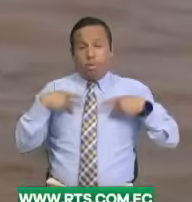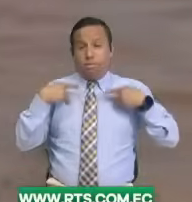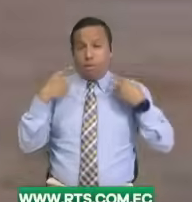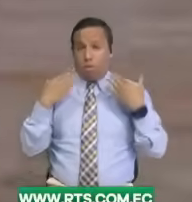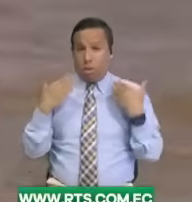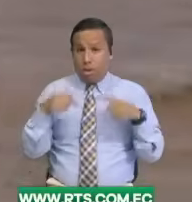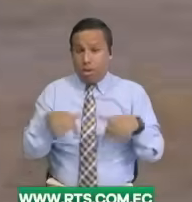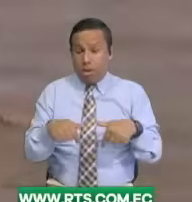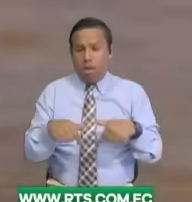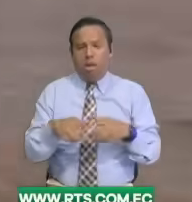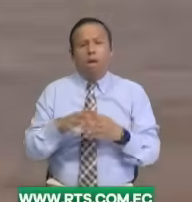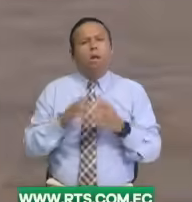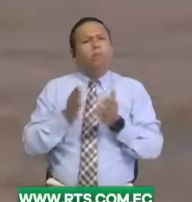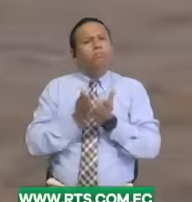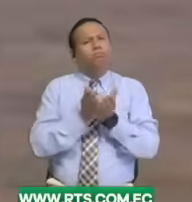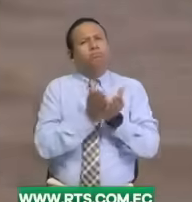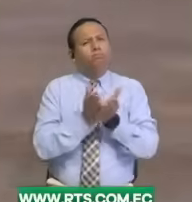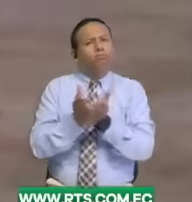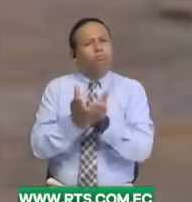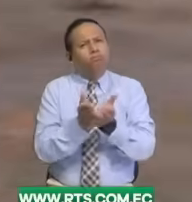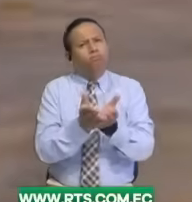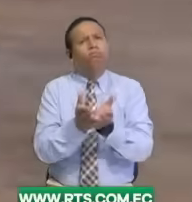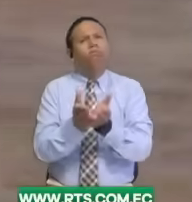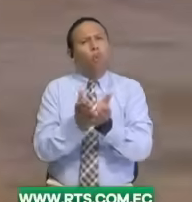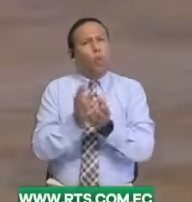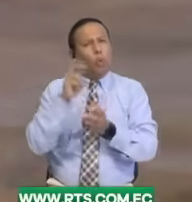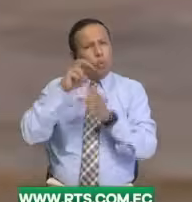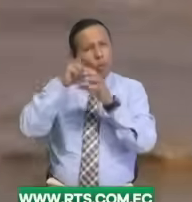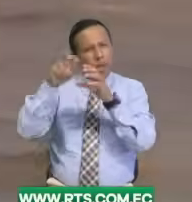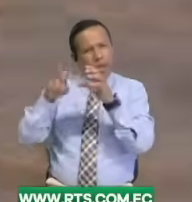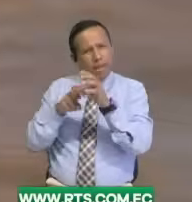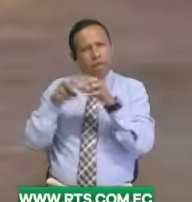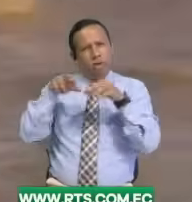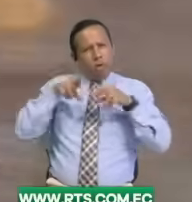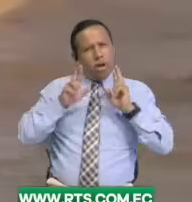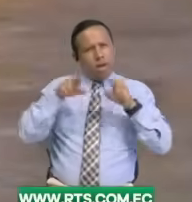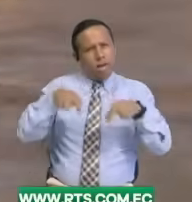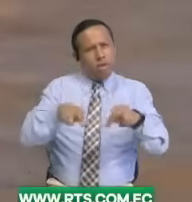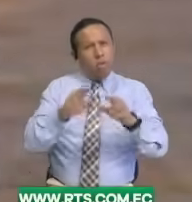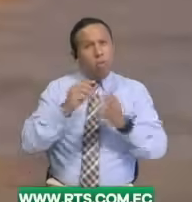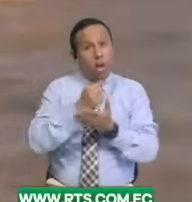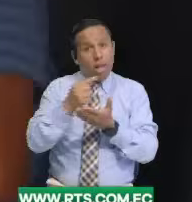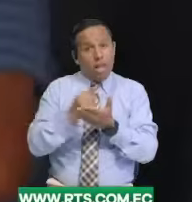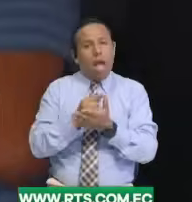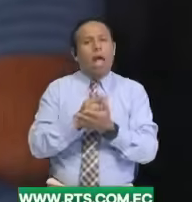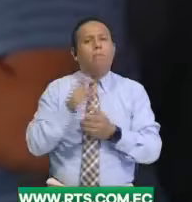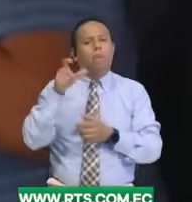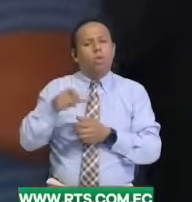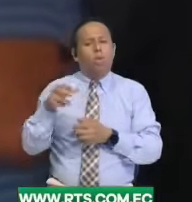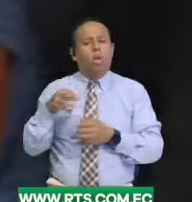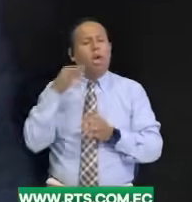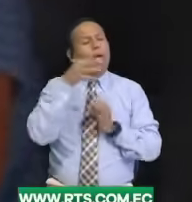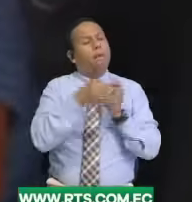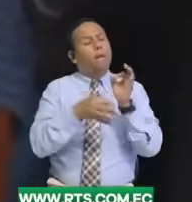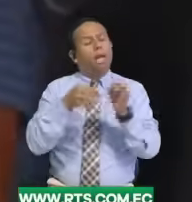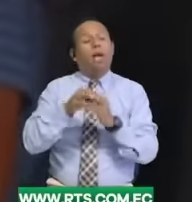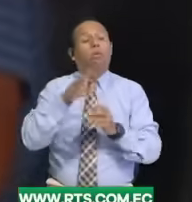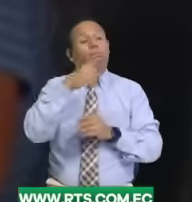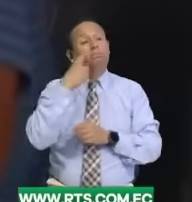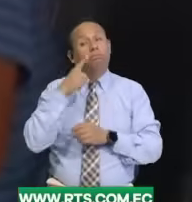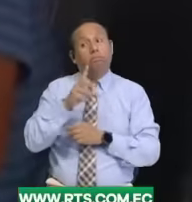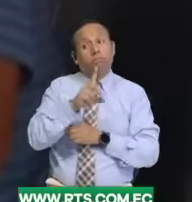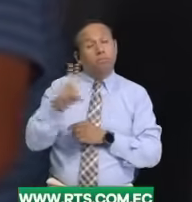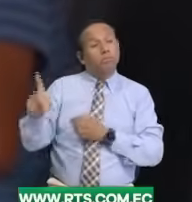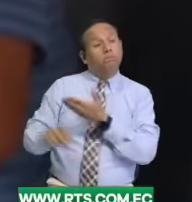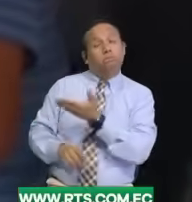ciudad, en los recorridos de las embarcaciones turísticas sobre la ría Guayas, sí se lo aclara. A nuestra derecha podemos observar que